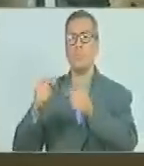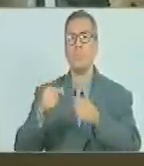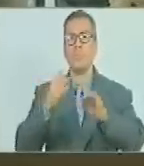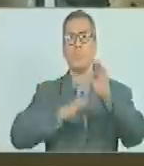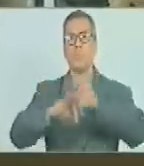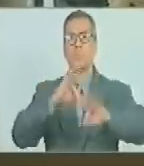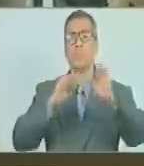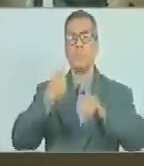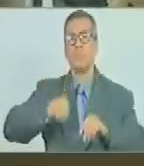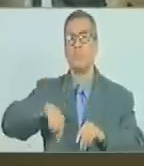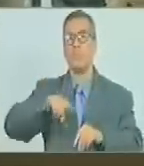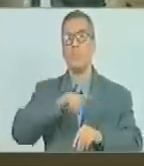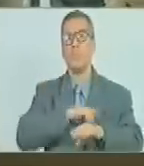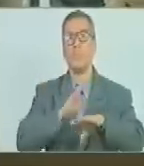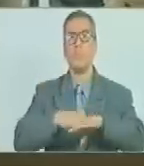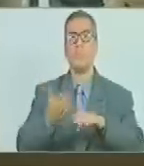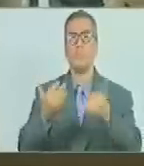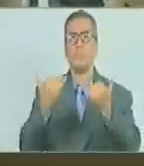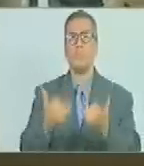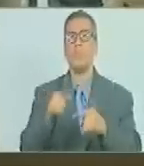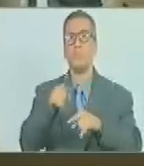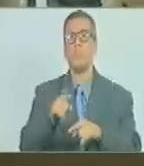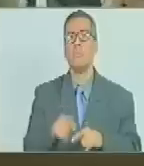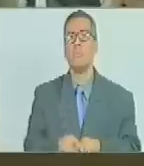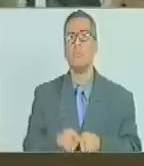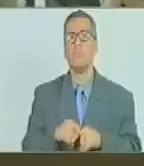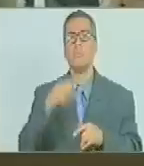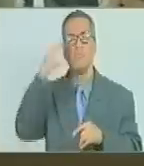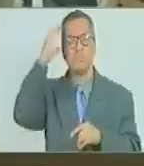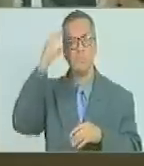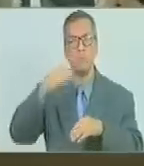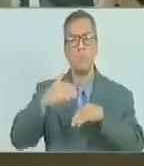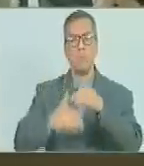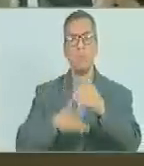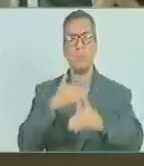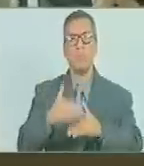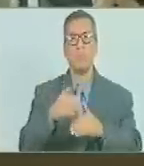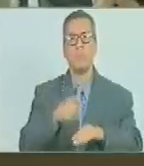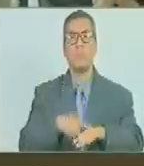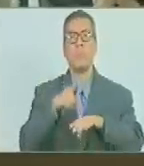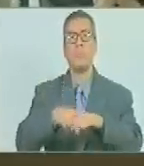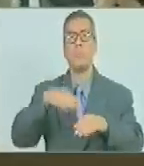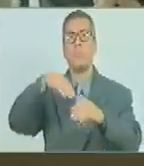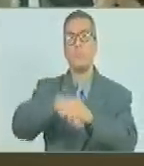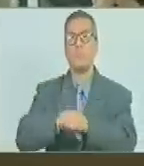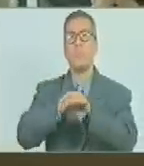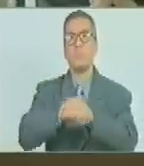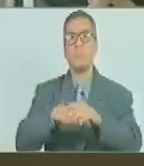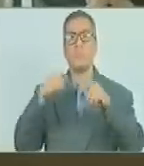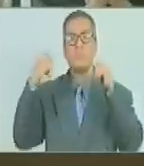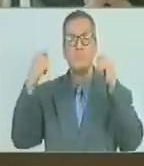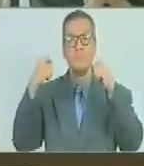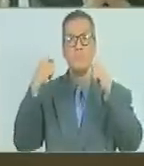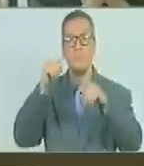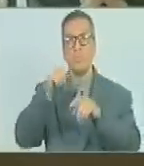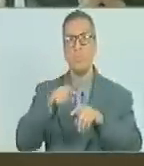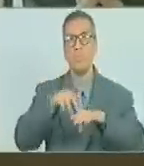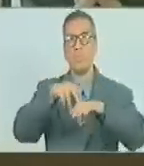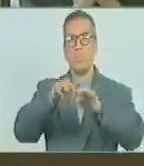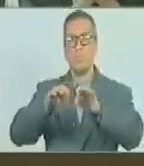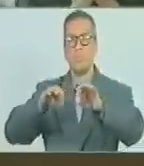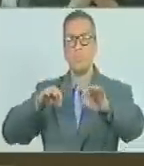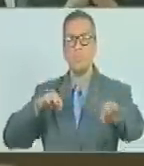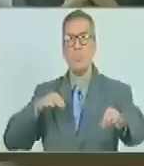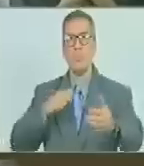Preparémonos nosotros, porque ahora lo que procede es que nos pongamos las botas de campaña para esta marcha larga